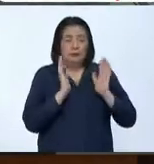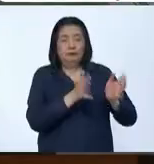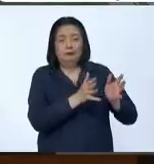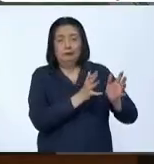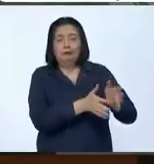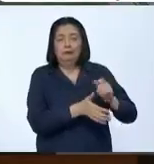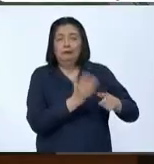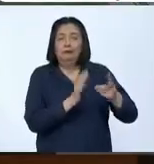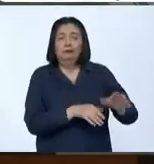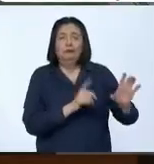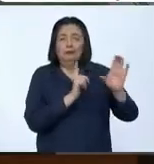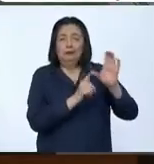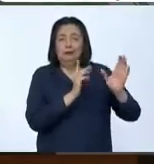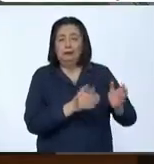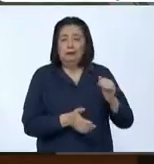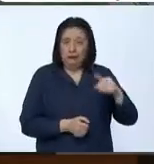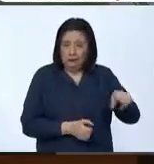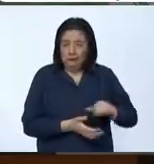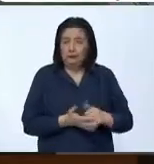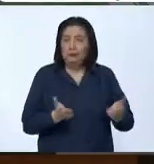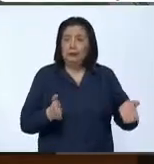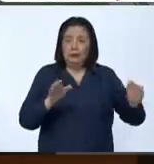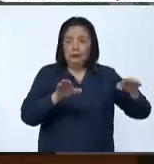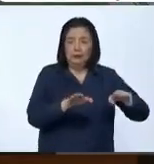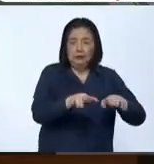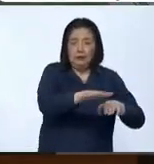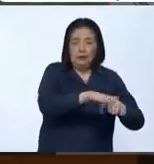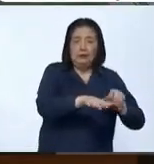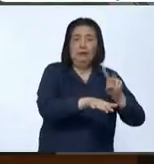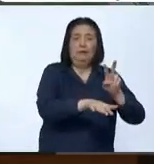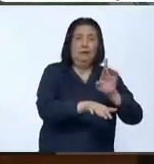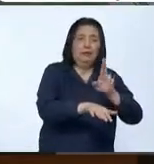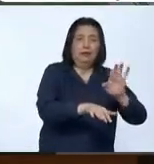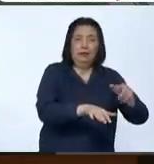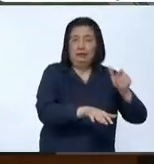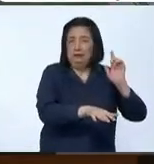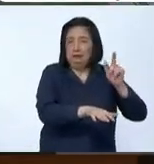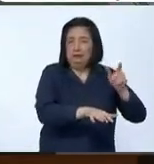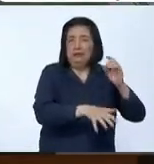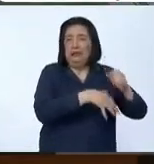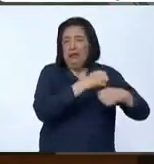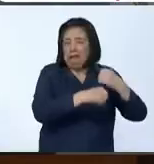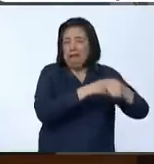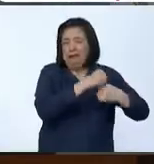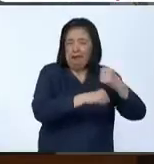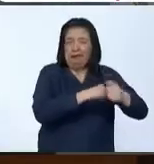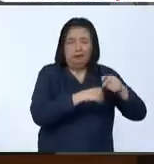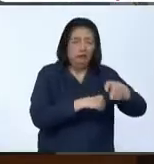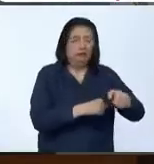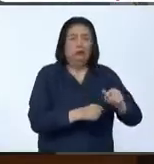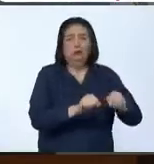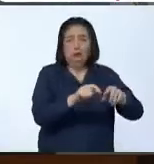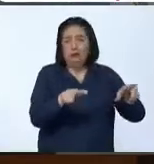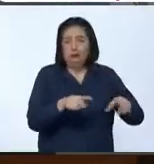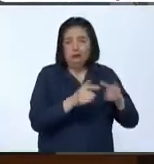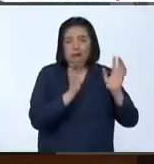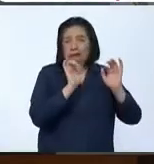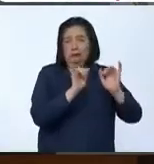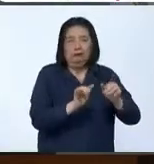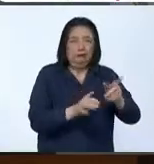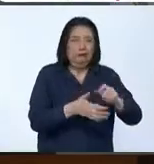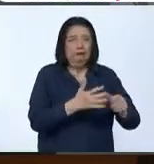terroristas de sendero luminoso en el Brain gavillas que llegan años actuando en esta zona del país